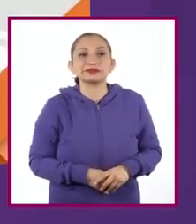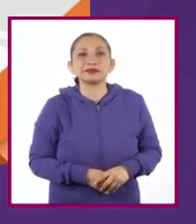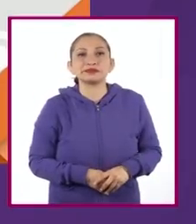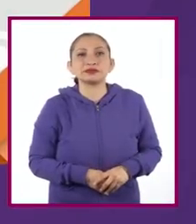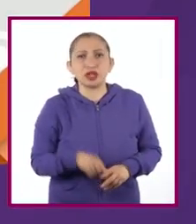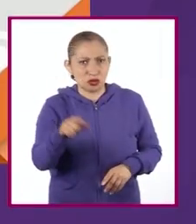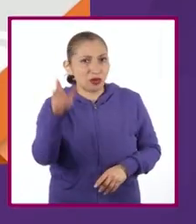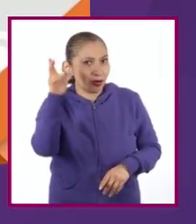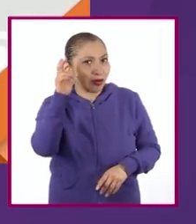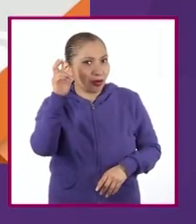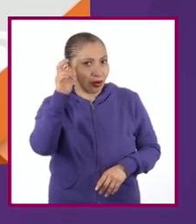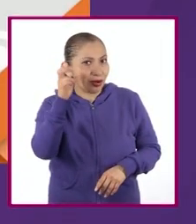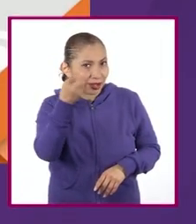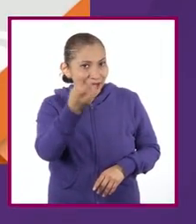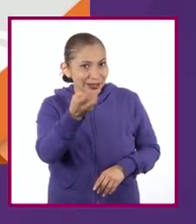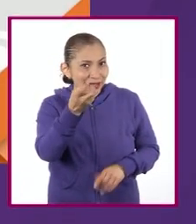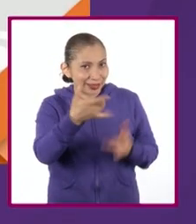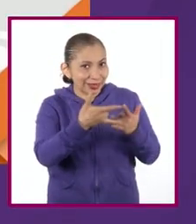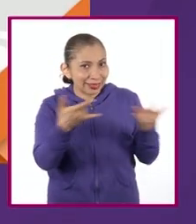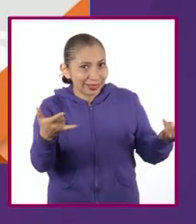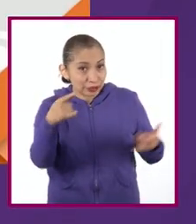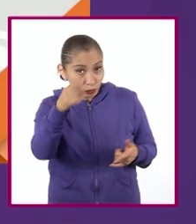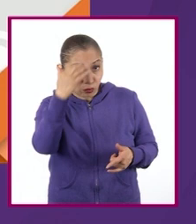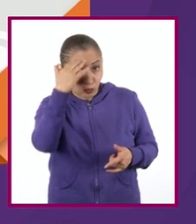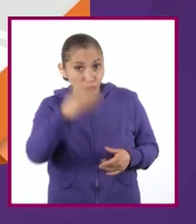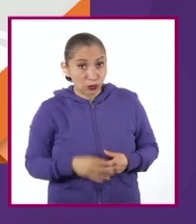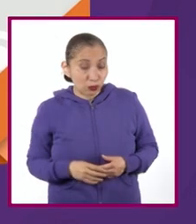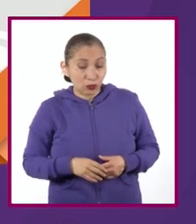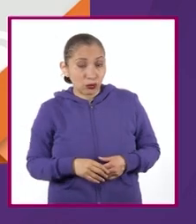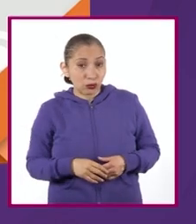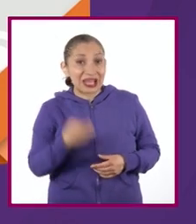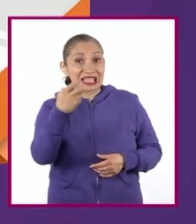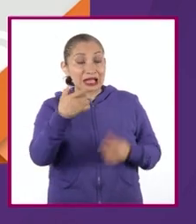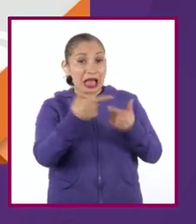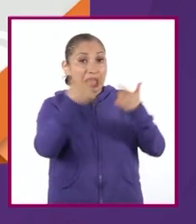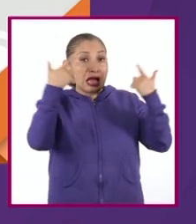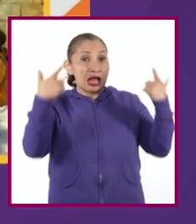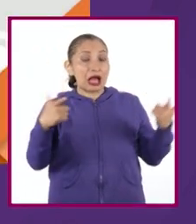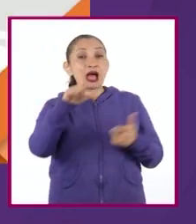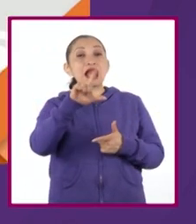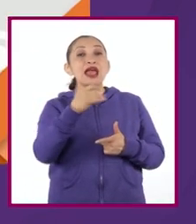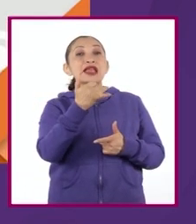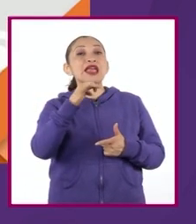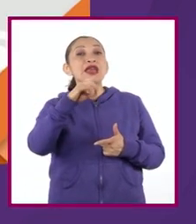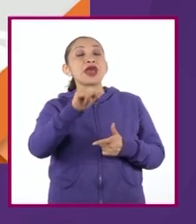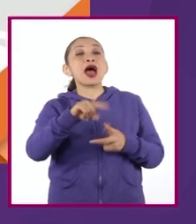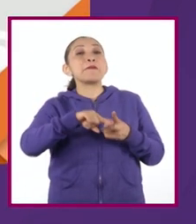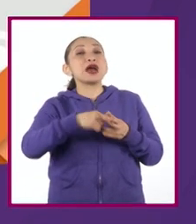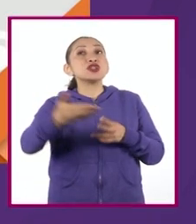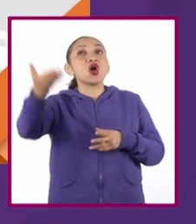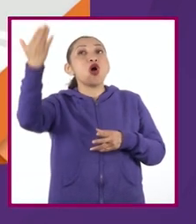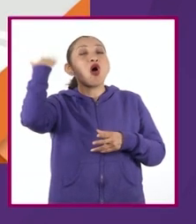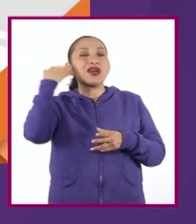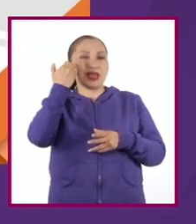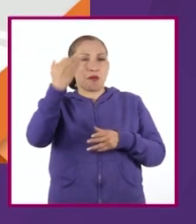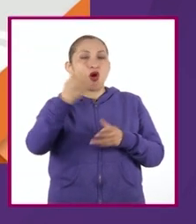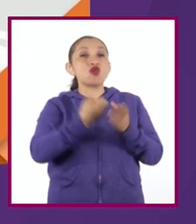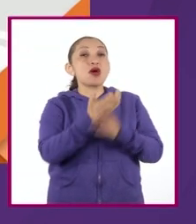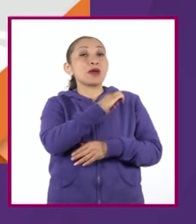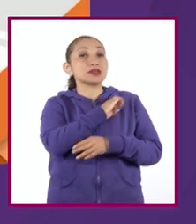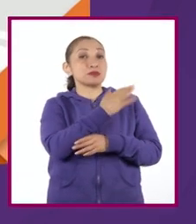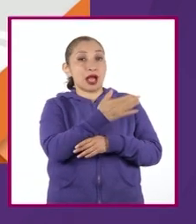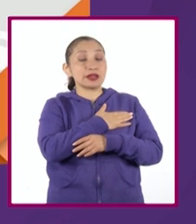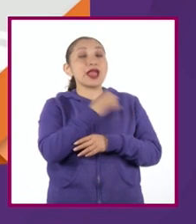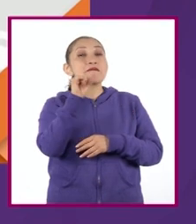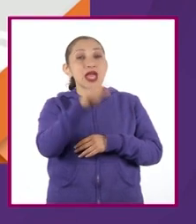¿Habían escuchado antes esta historia? Esta leyenda surgió en la época novohispana y